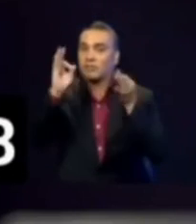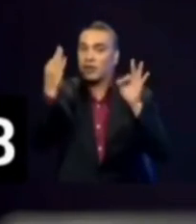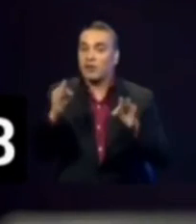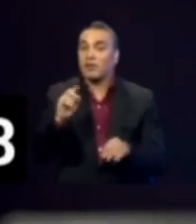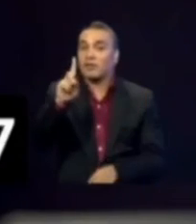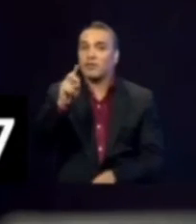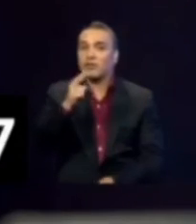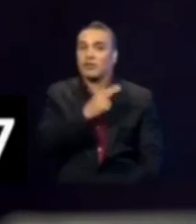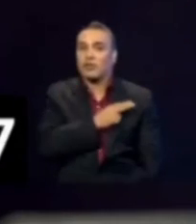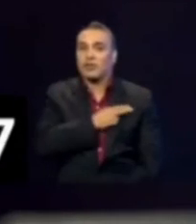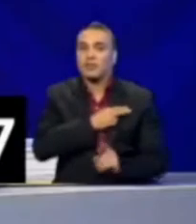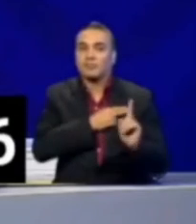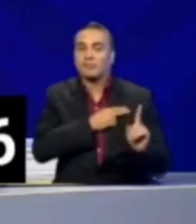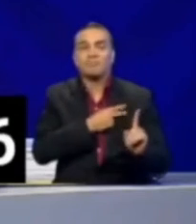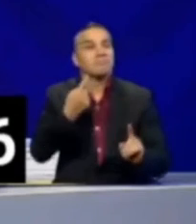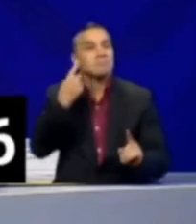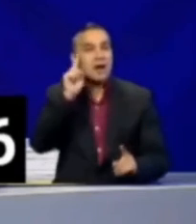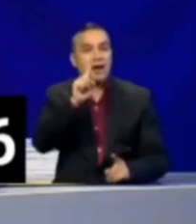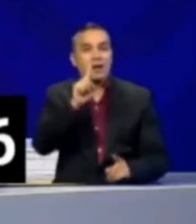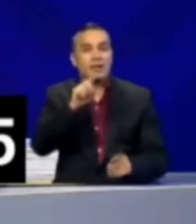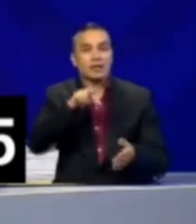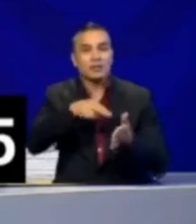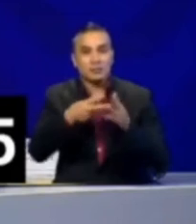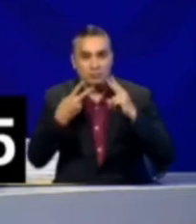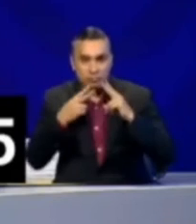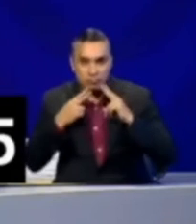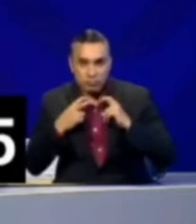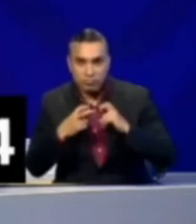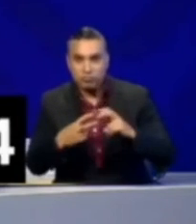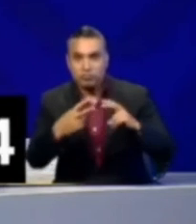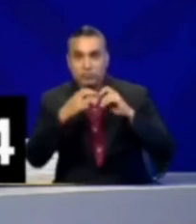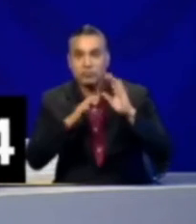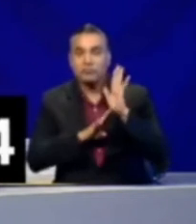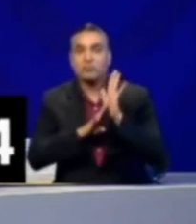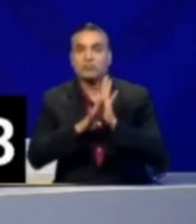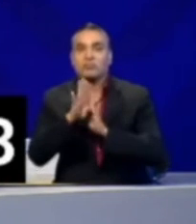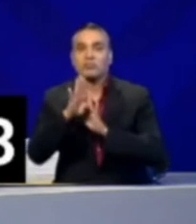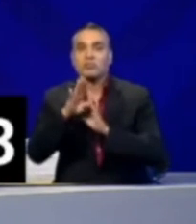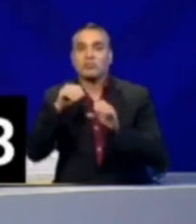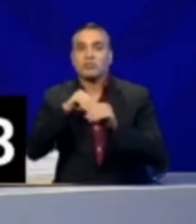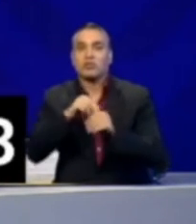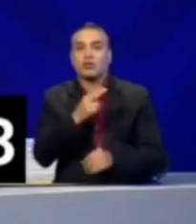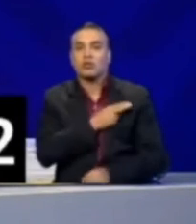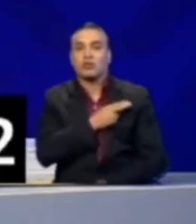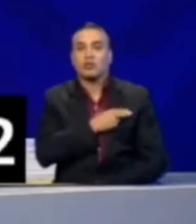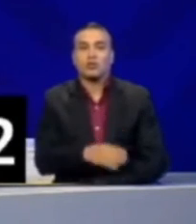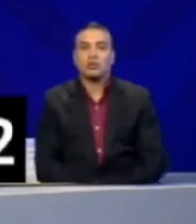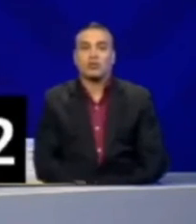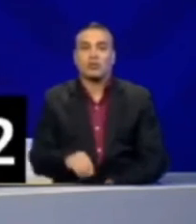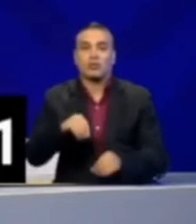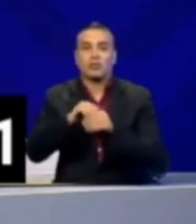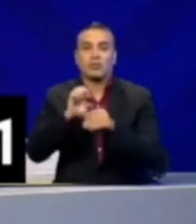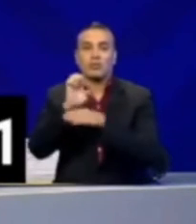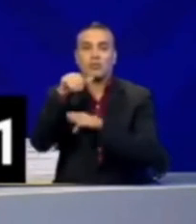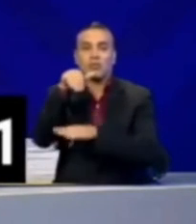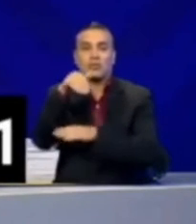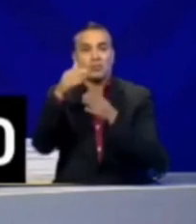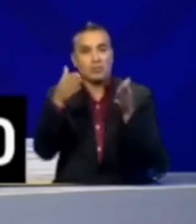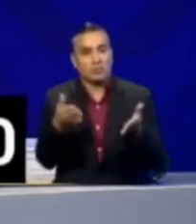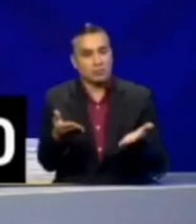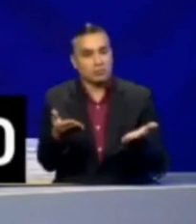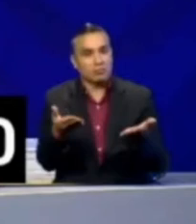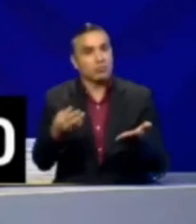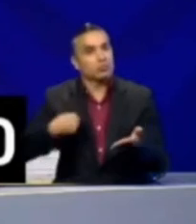presupuesto de las universidades para la investigación y el desarrollo de la universidad ecuatoriana. Tenemos